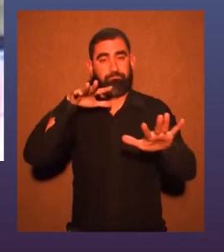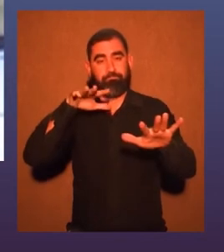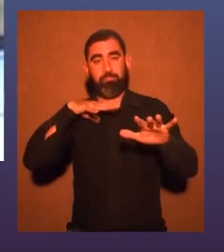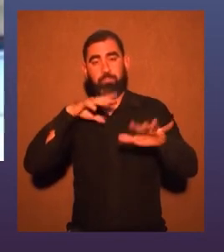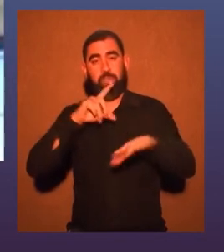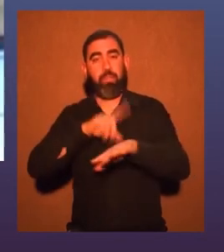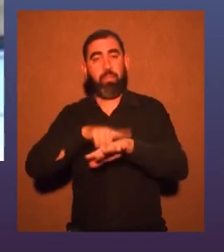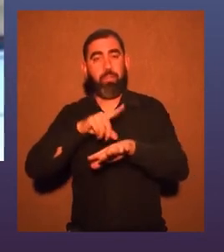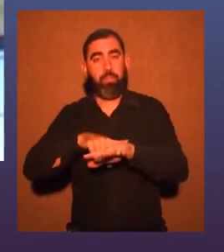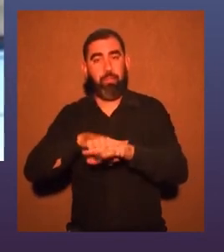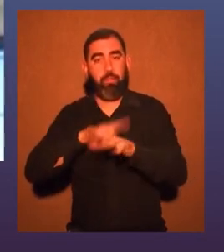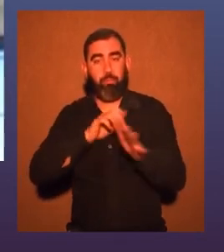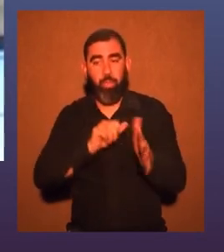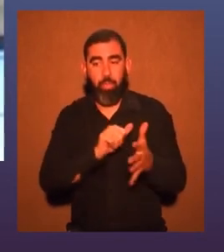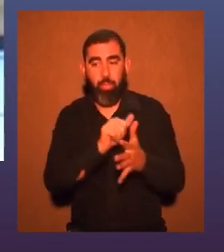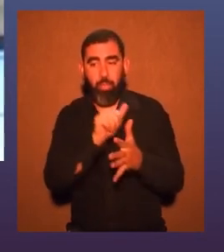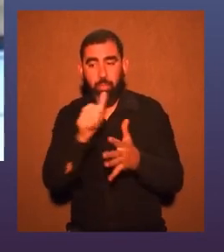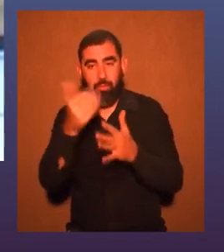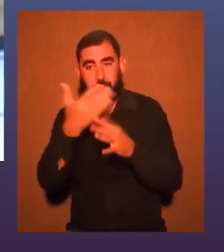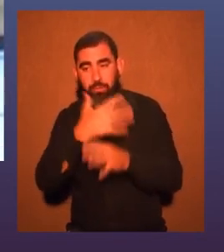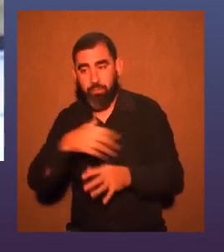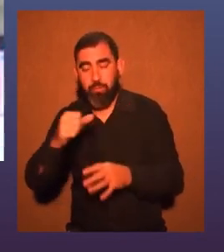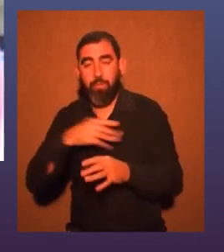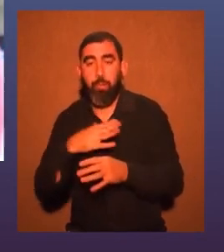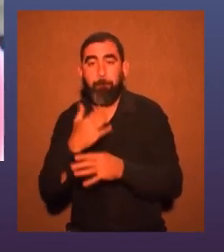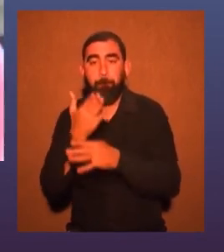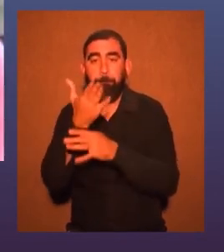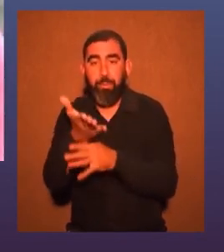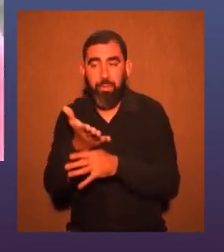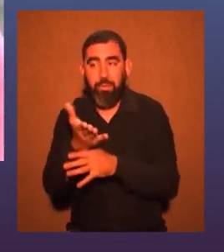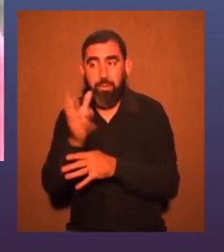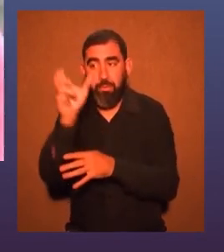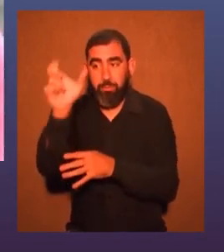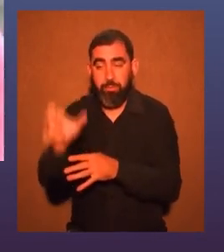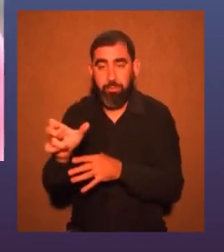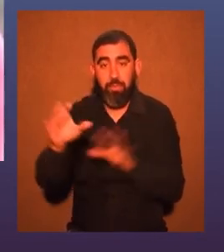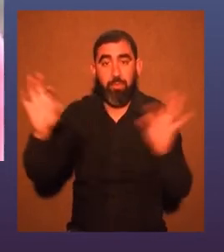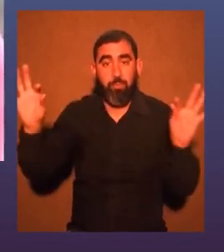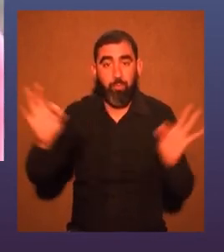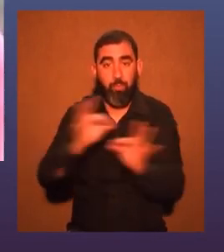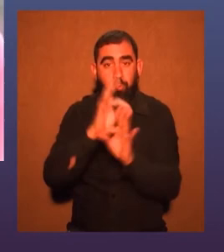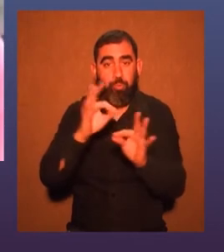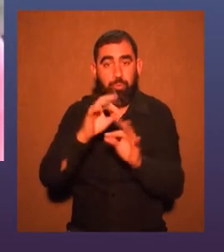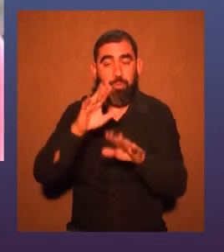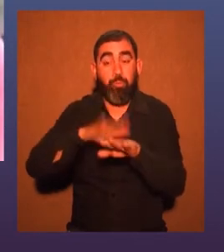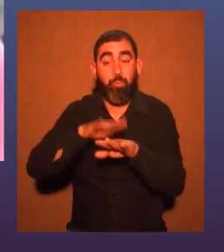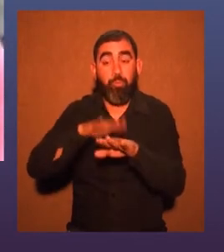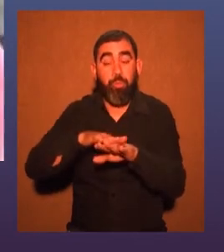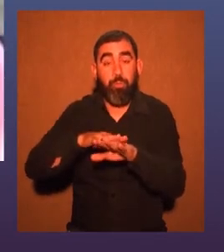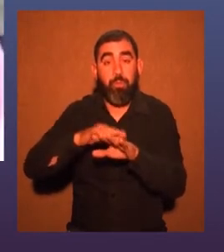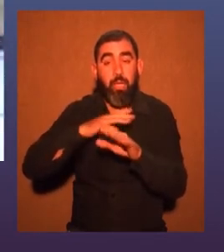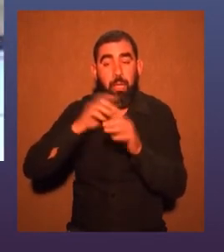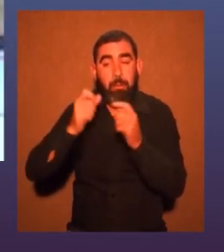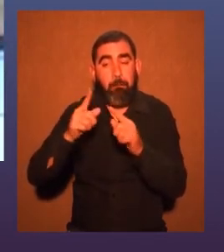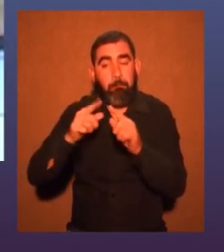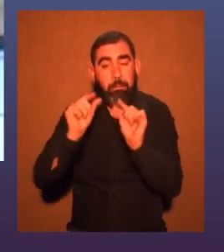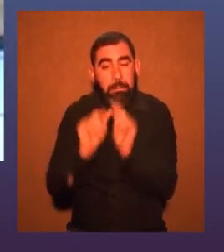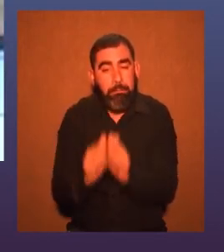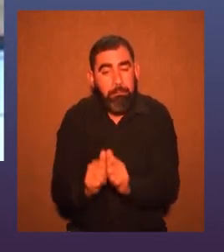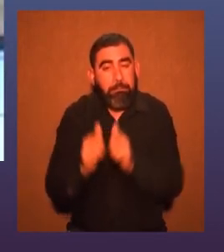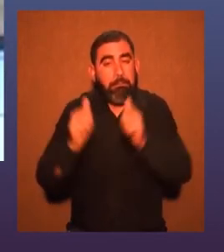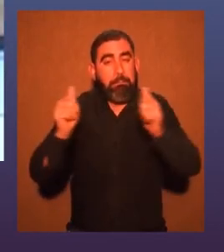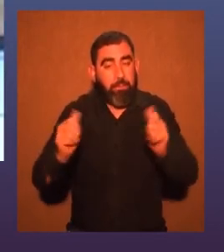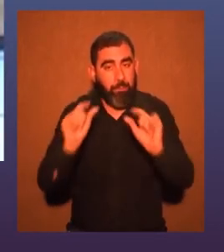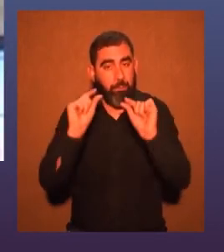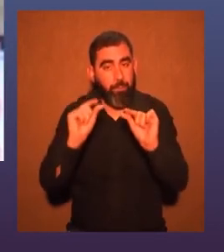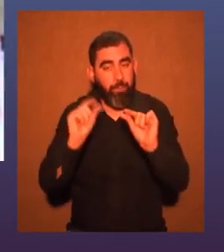más tiempo un recorrido, entonces ahí le tenés que pedir a Luciano, que se encarga de la música, que alargue algunos, entonces